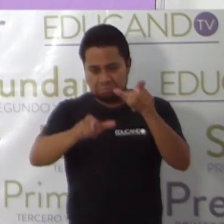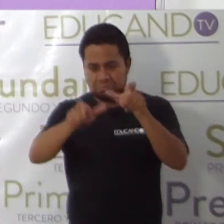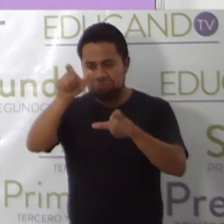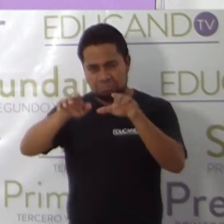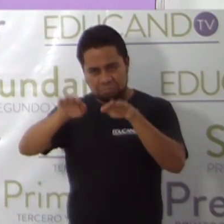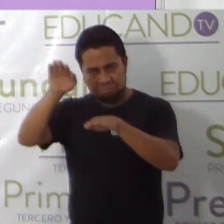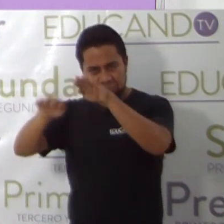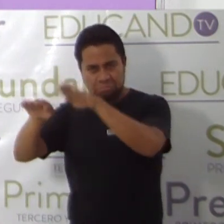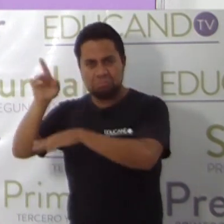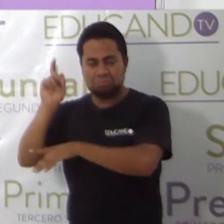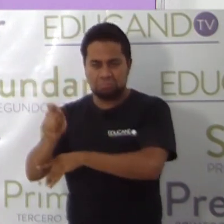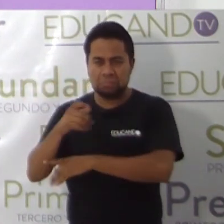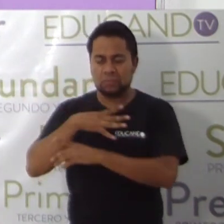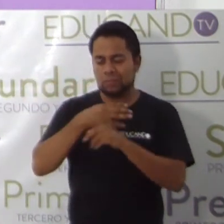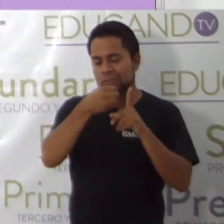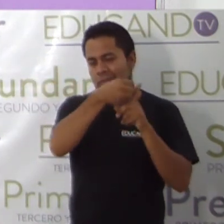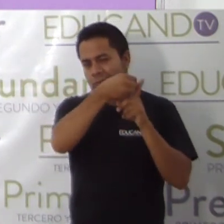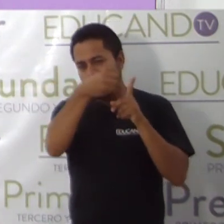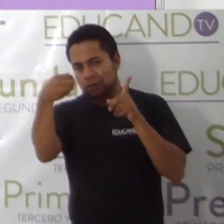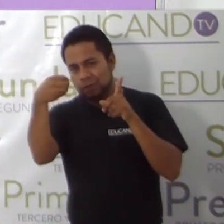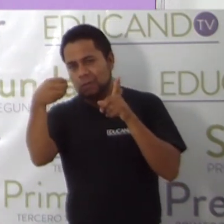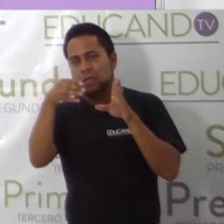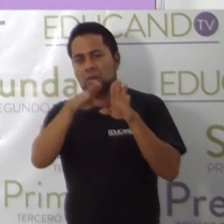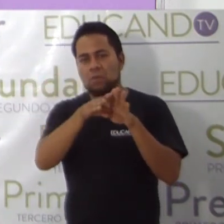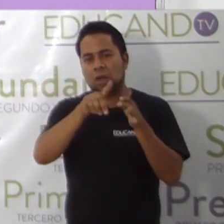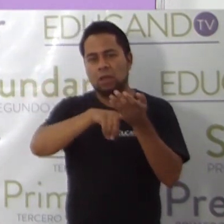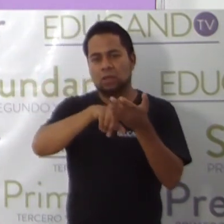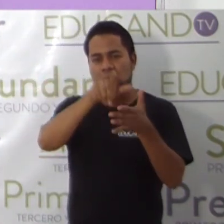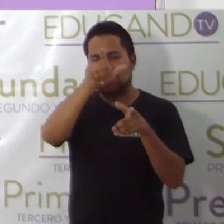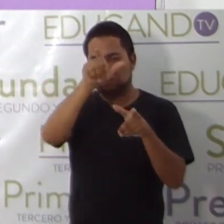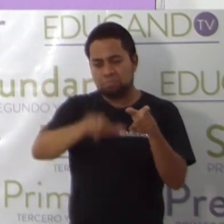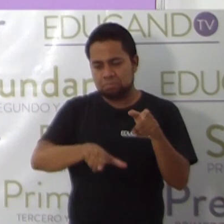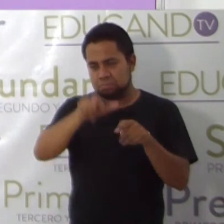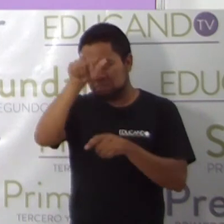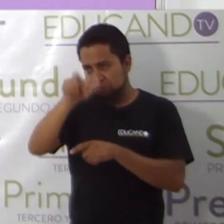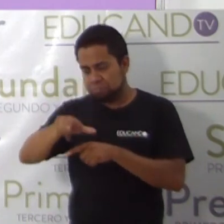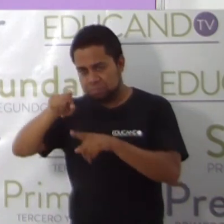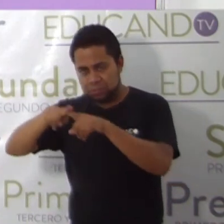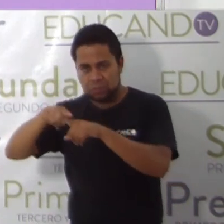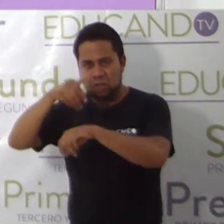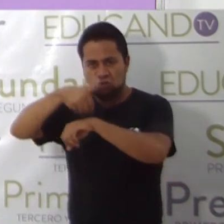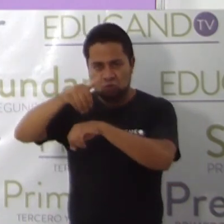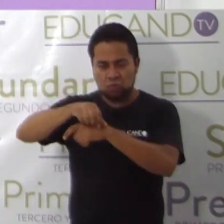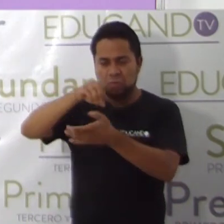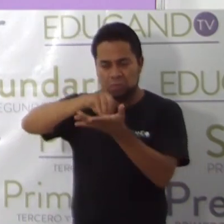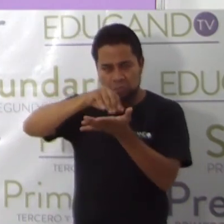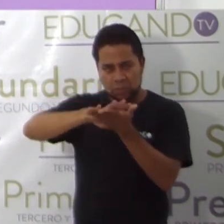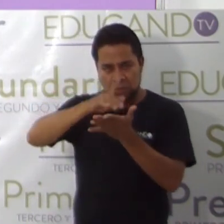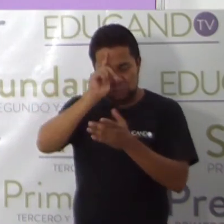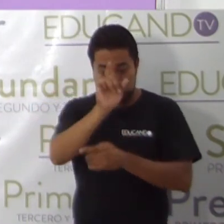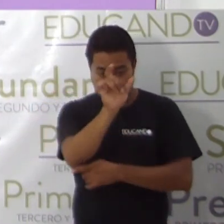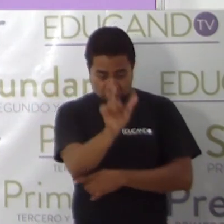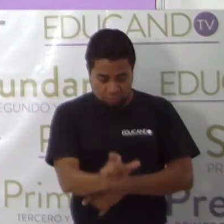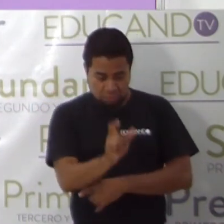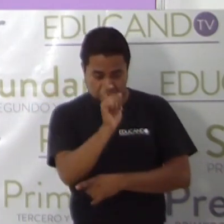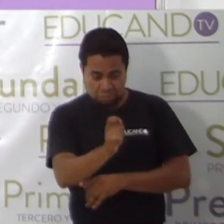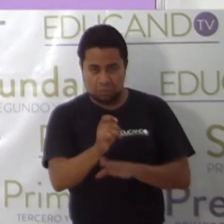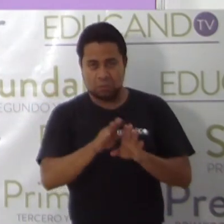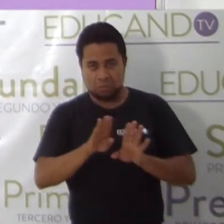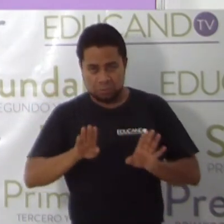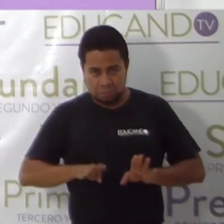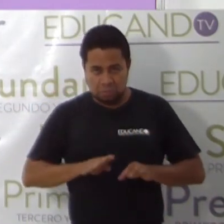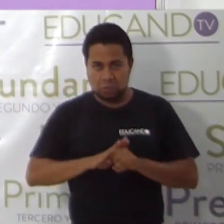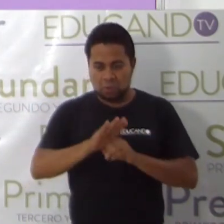de frecuencias es una ordenación en forma de tabla de datos estadísticos, asignando a cada dato su